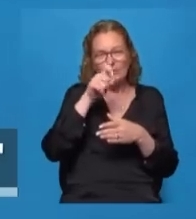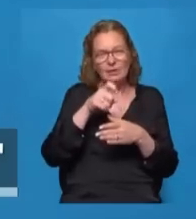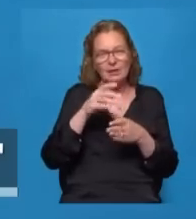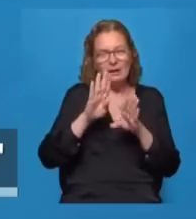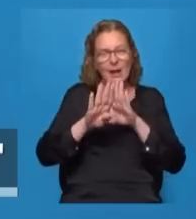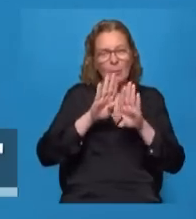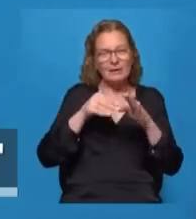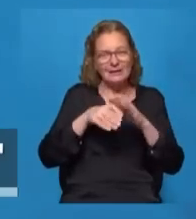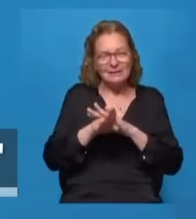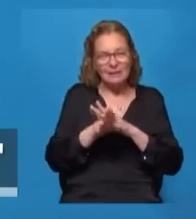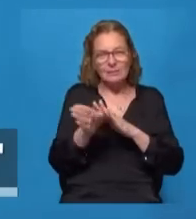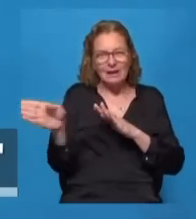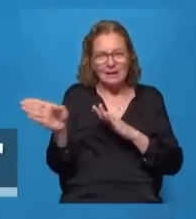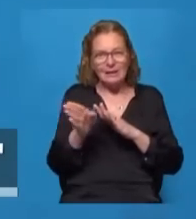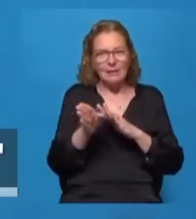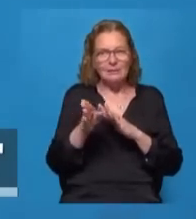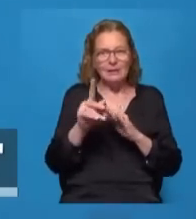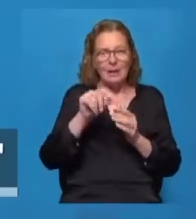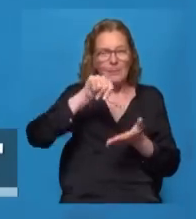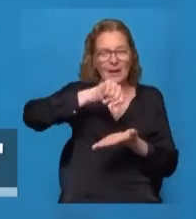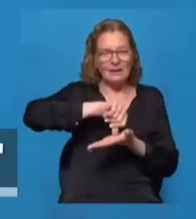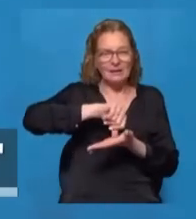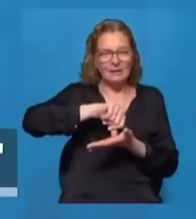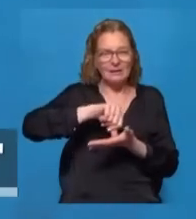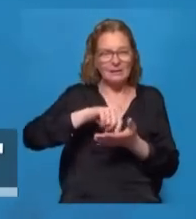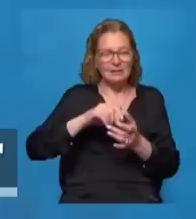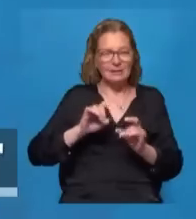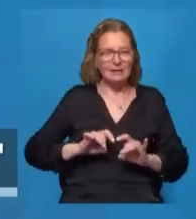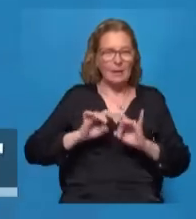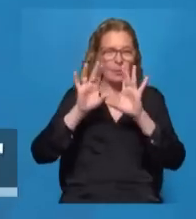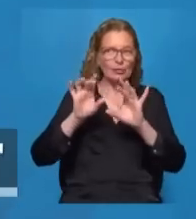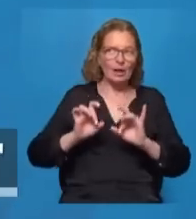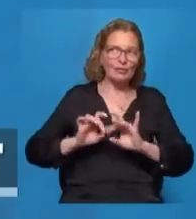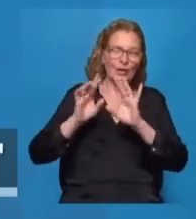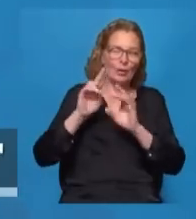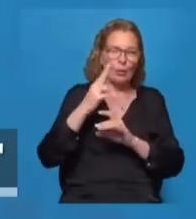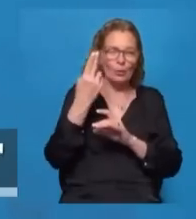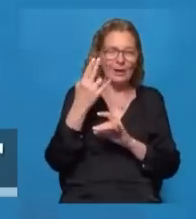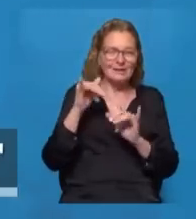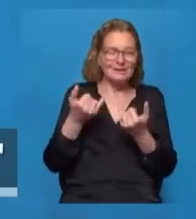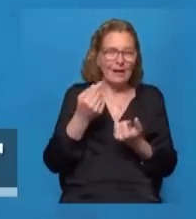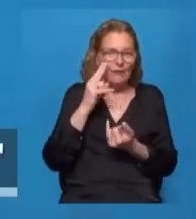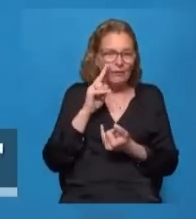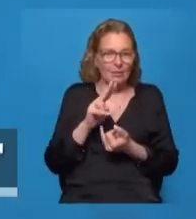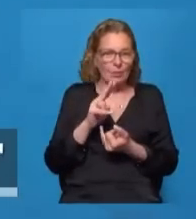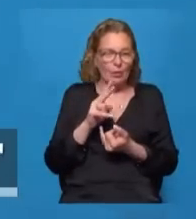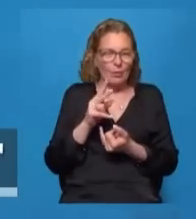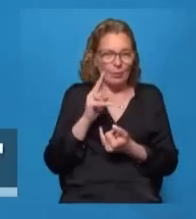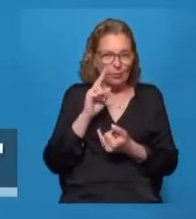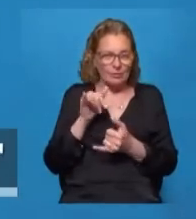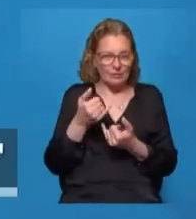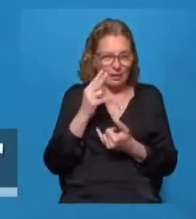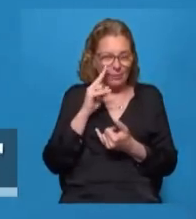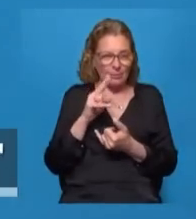puerta de entrada y salida del país de la producción del Uruguay y de las importaciones de Uruguay Ya vimos así como vimos